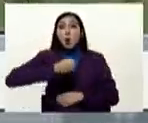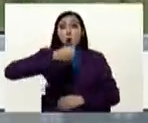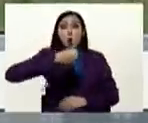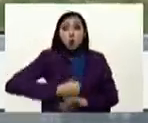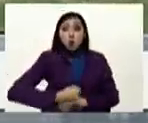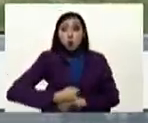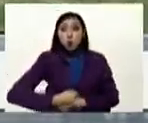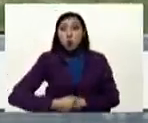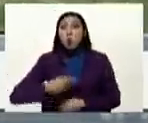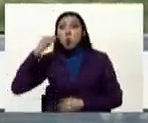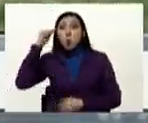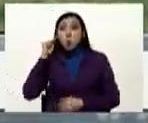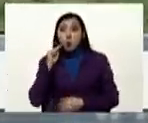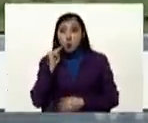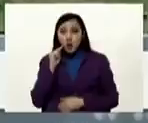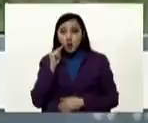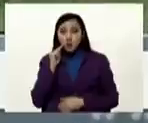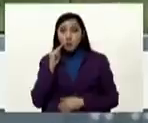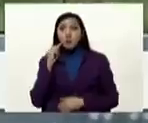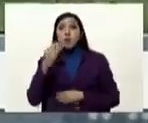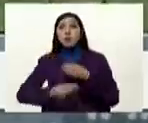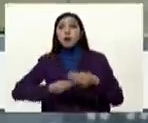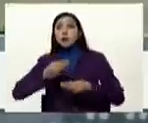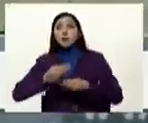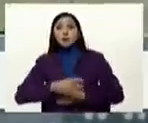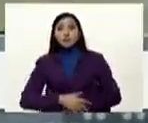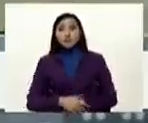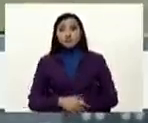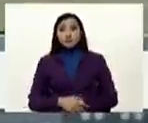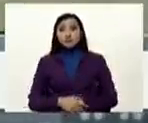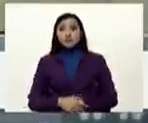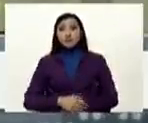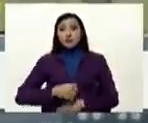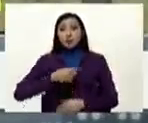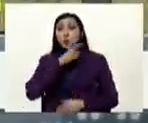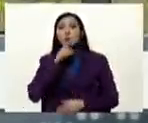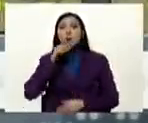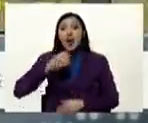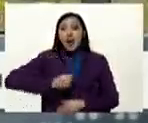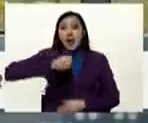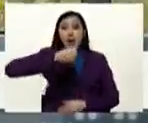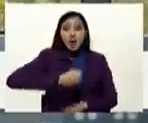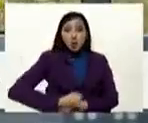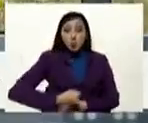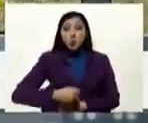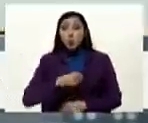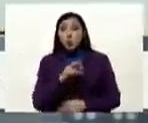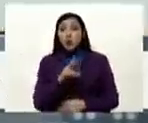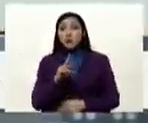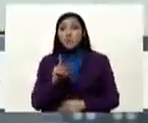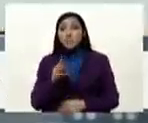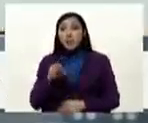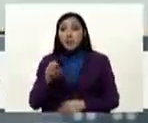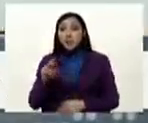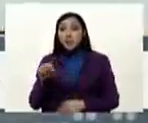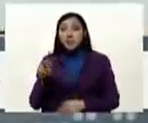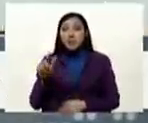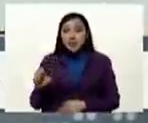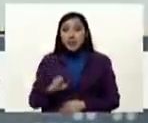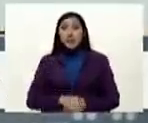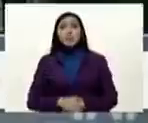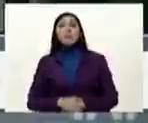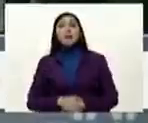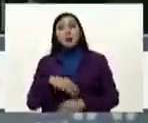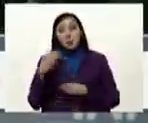Bolivariano de repente. Escudo Bolivariano de repente. Vamos a